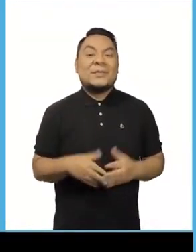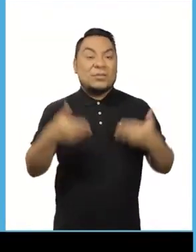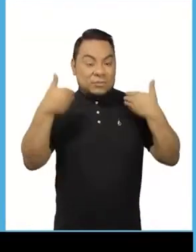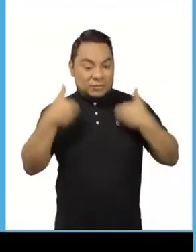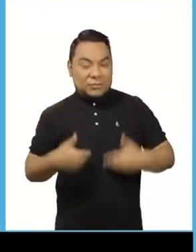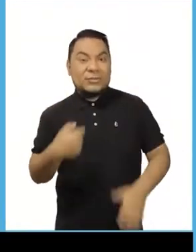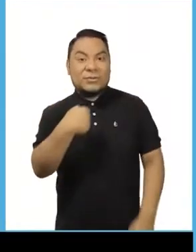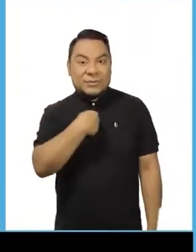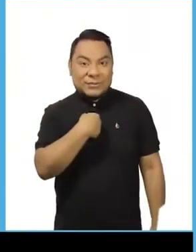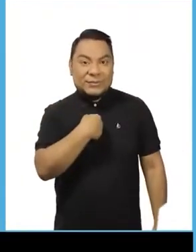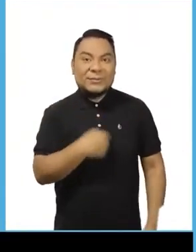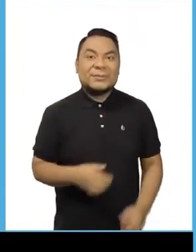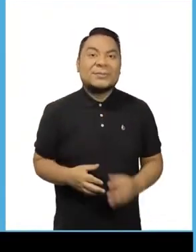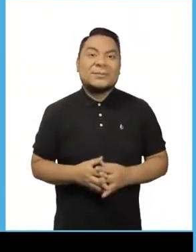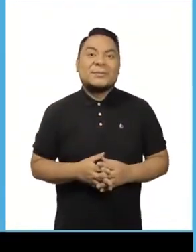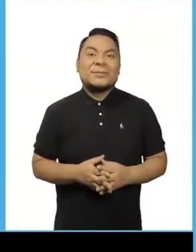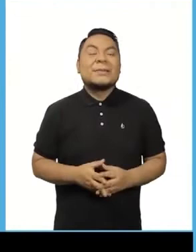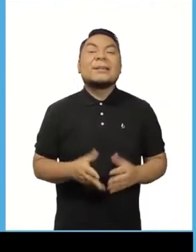Yo